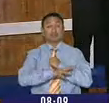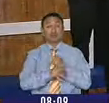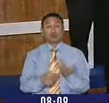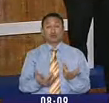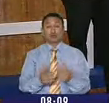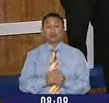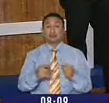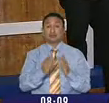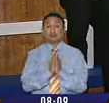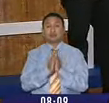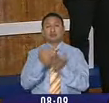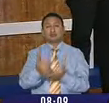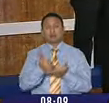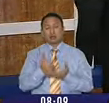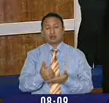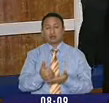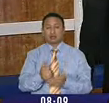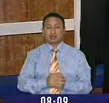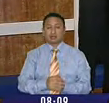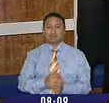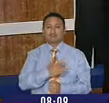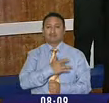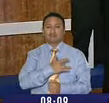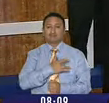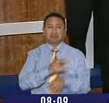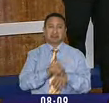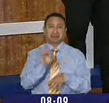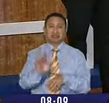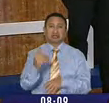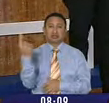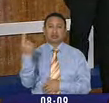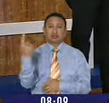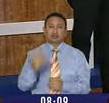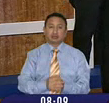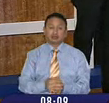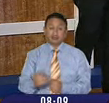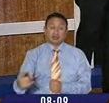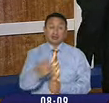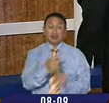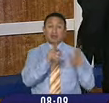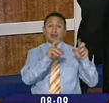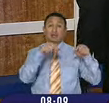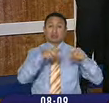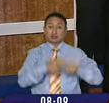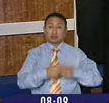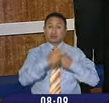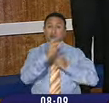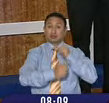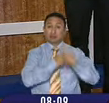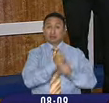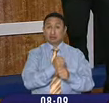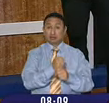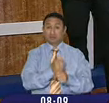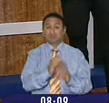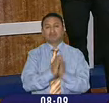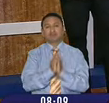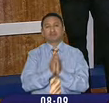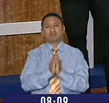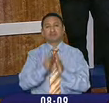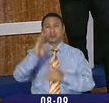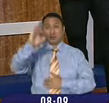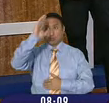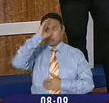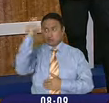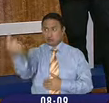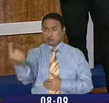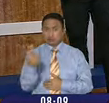constantes pedidos de ayuda de la población, se siente abandonados, solos. Ese es el contexto en los inicios de este año. Claro, piden la presencia